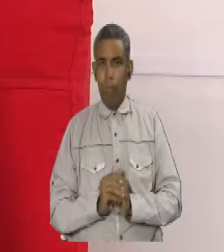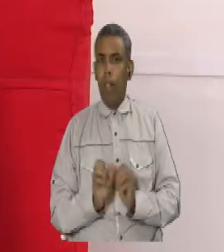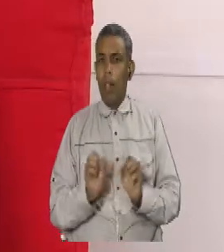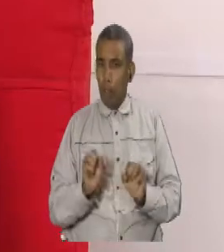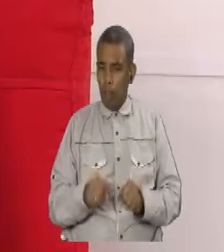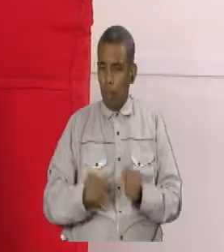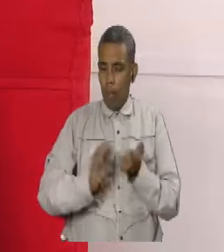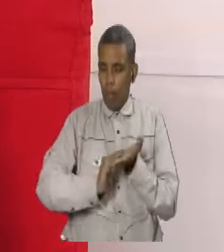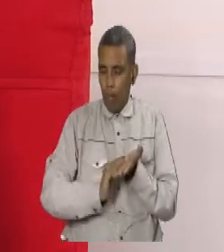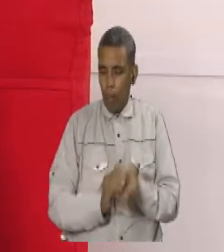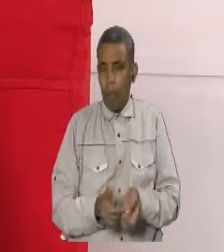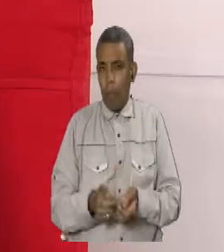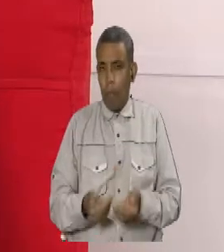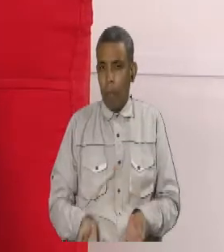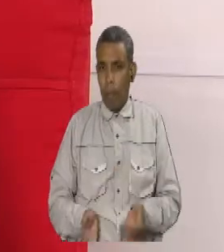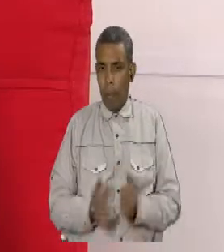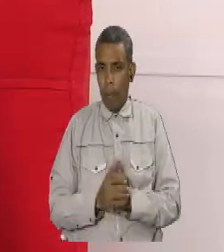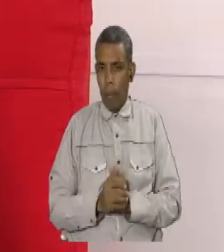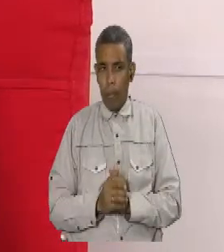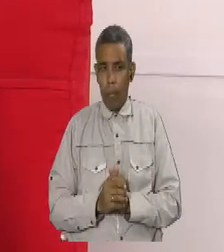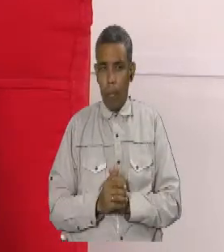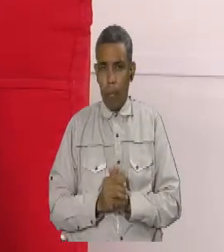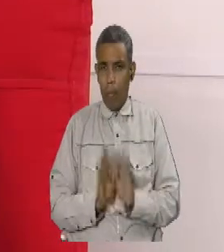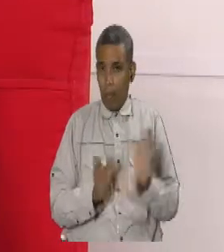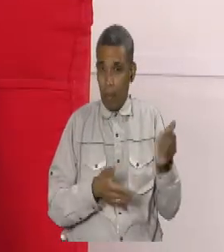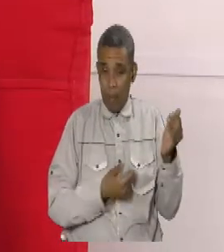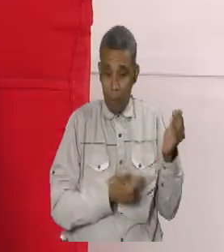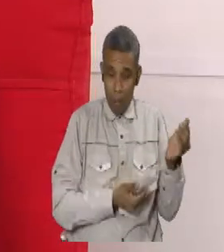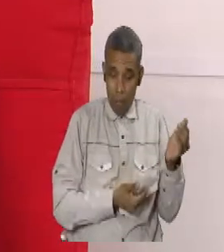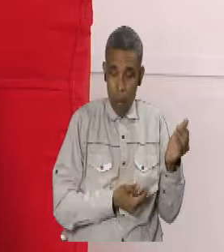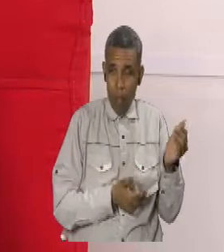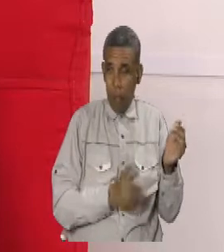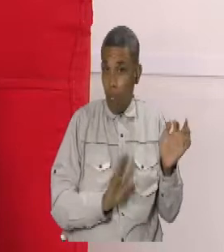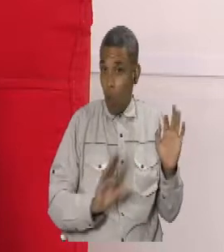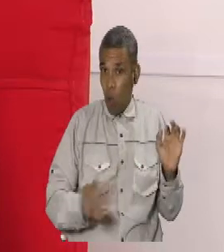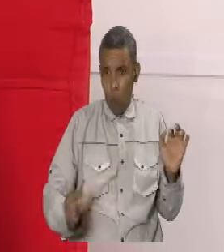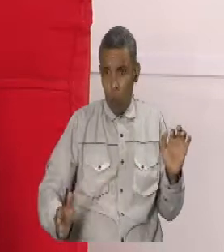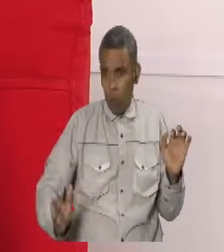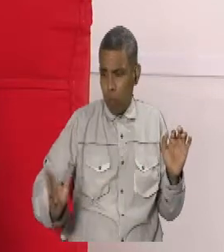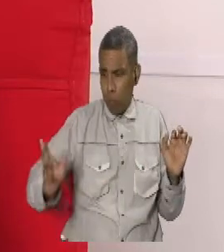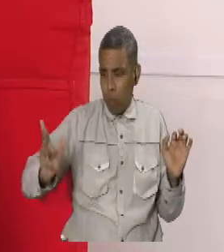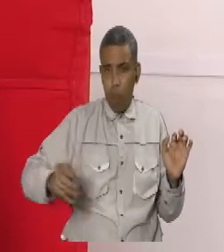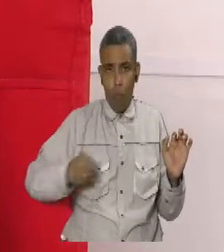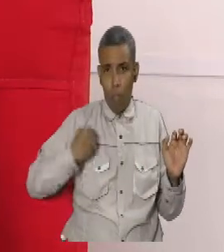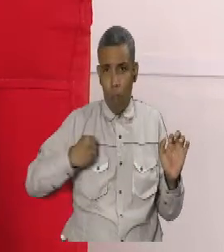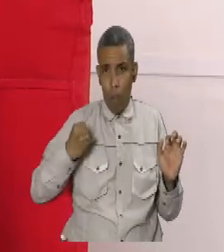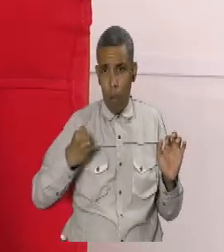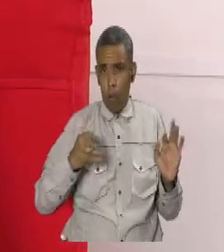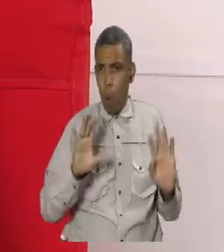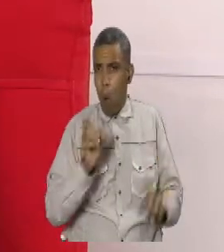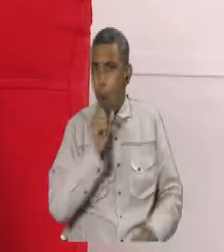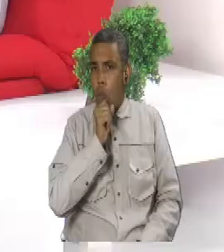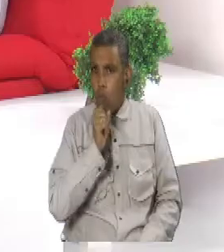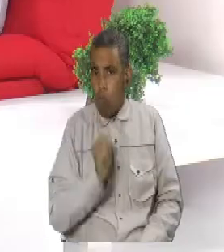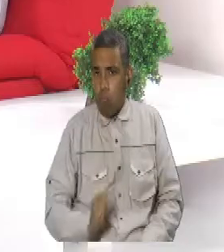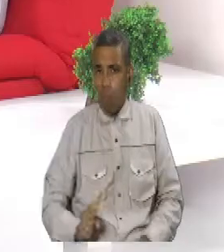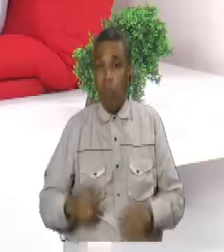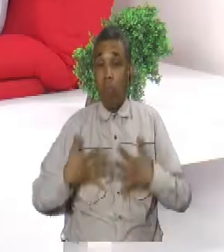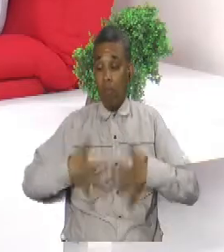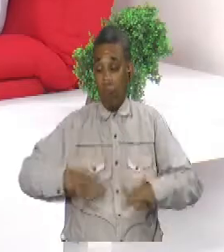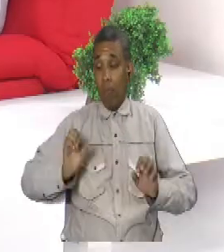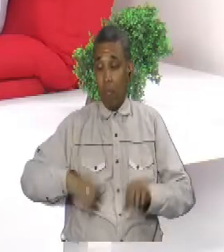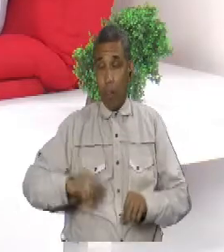maneras. Compromete en cualquier parte de la vida, desde un recién nacido puede llegar a sufrir alopecia, hasta una persona muy adulta puede empezar a sufrir alopecia